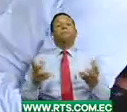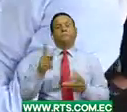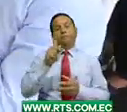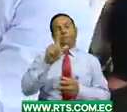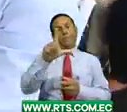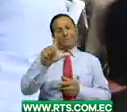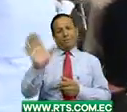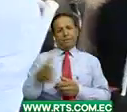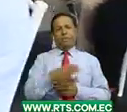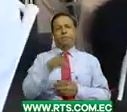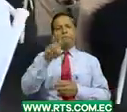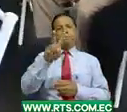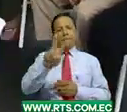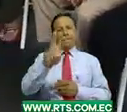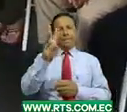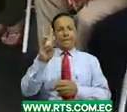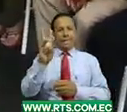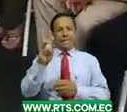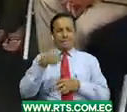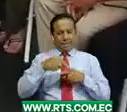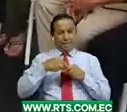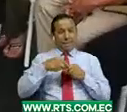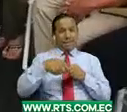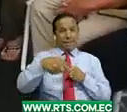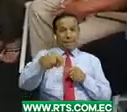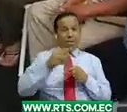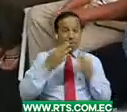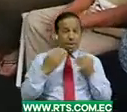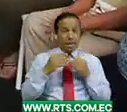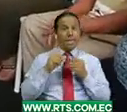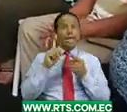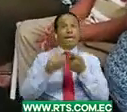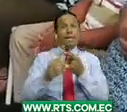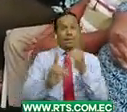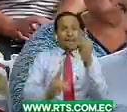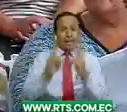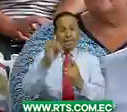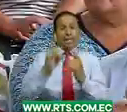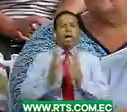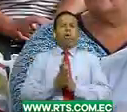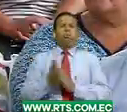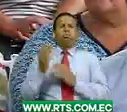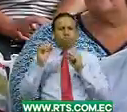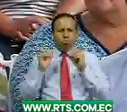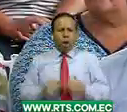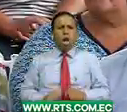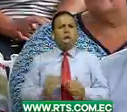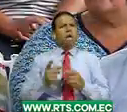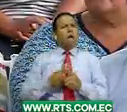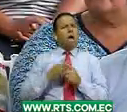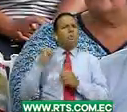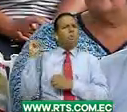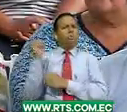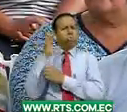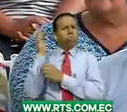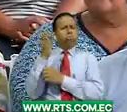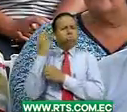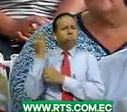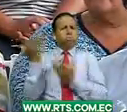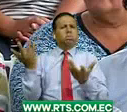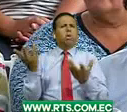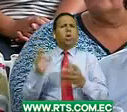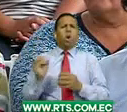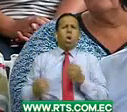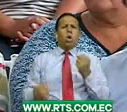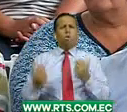26 de la vía Guayaquil-Salinas. Podremos llegar más rápido con una ambulancia, con un patrullero, con un vehículo de tránsito,